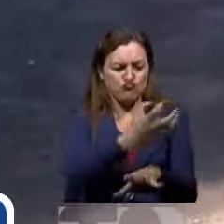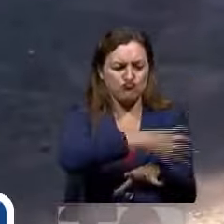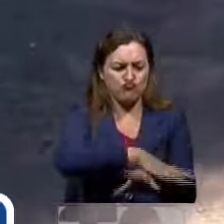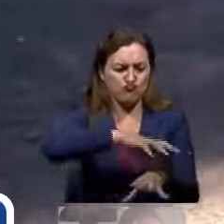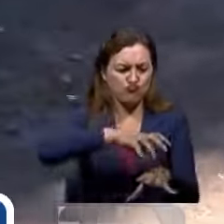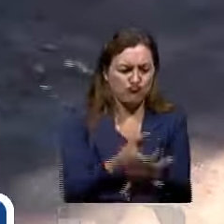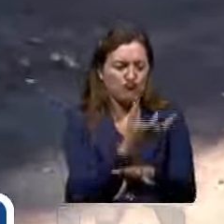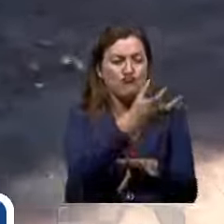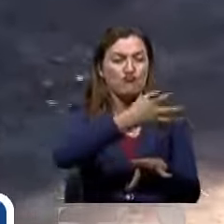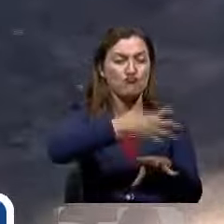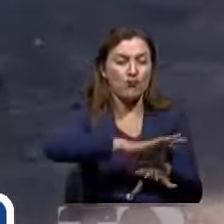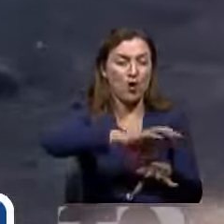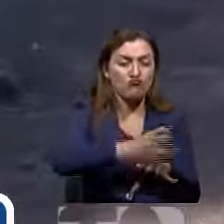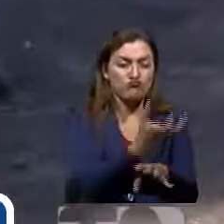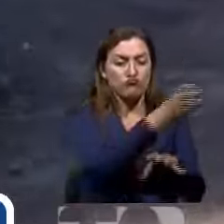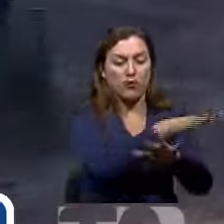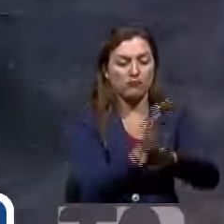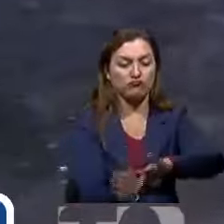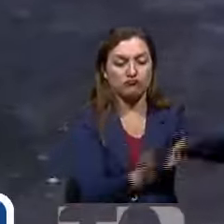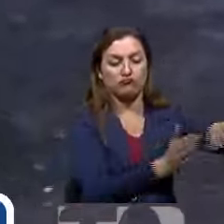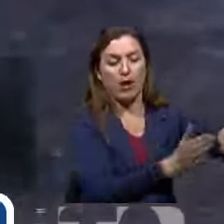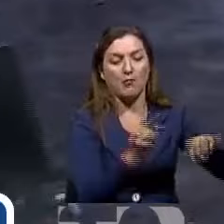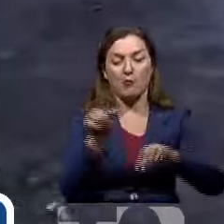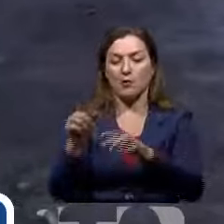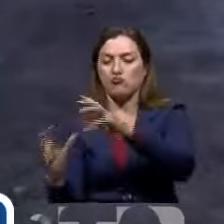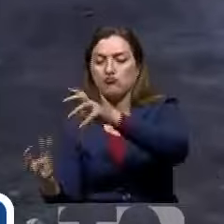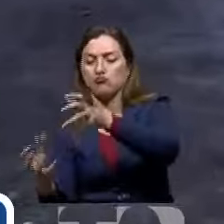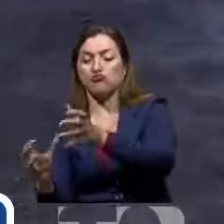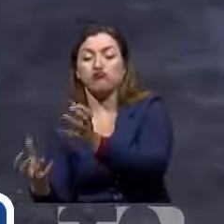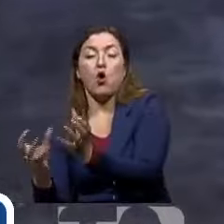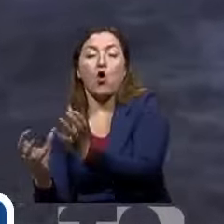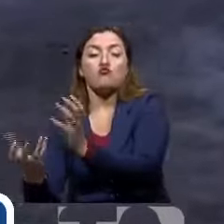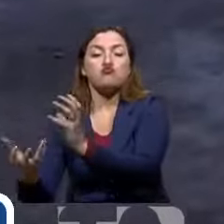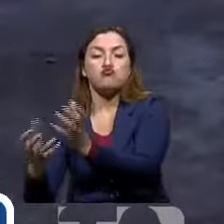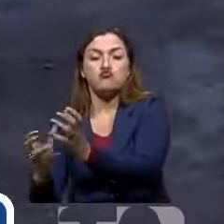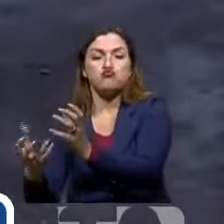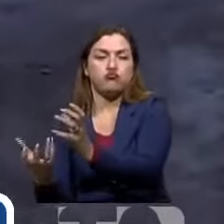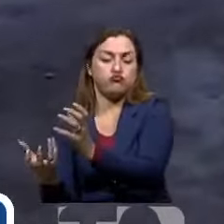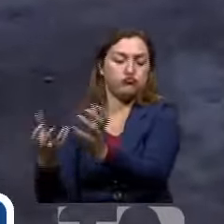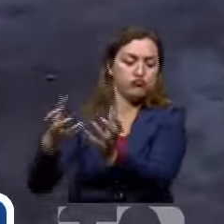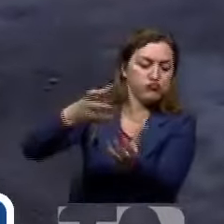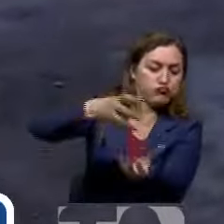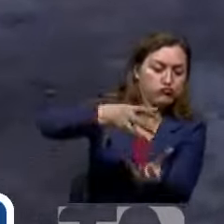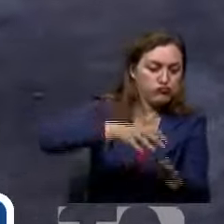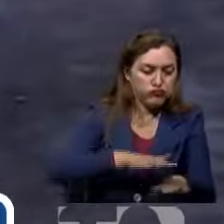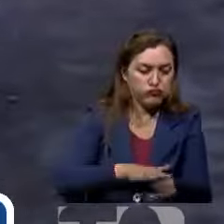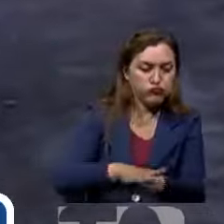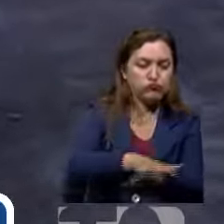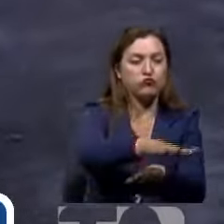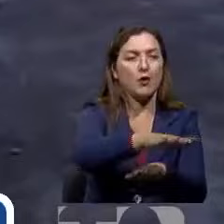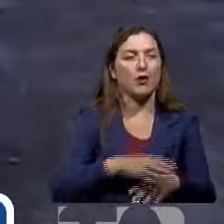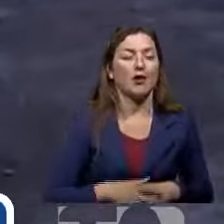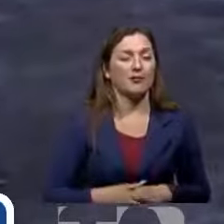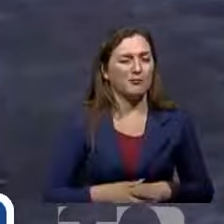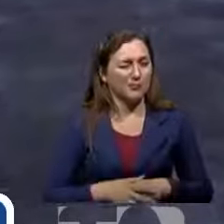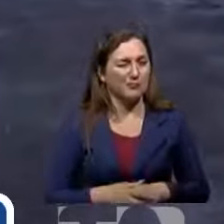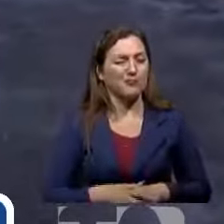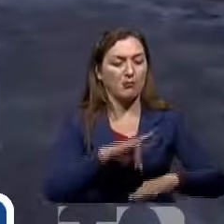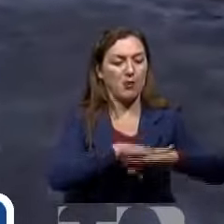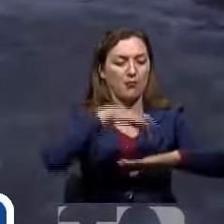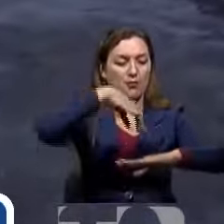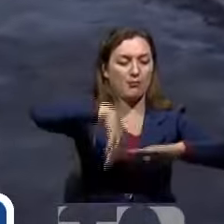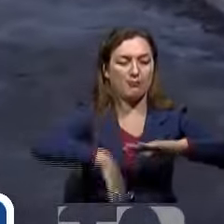fundiendo las aceras perimetrales del parque. Hemos realizado drenajes, hemos realizado también la colocación de ductería para la